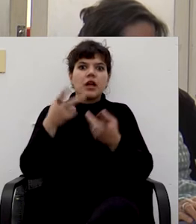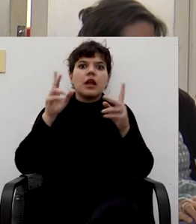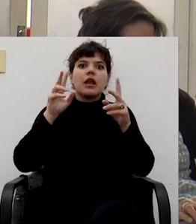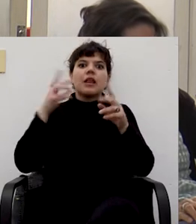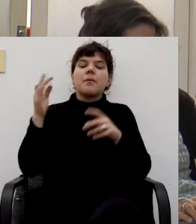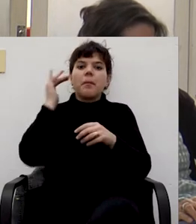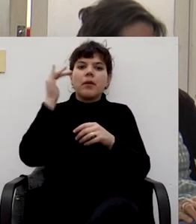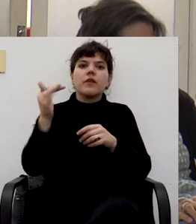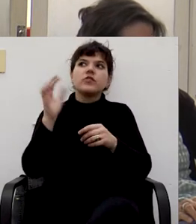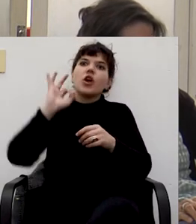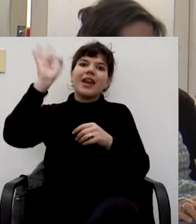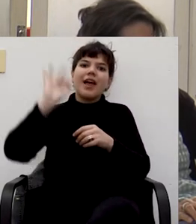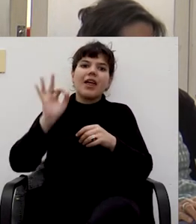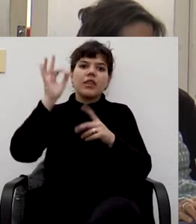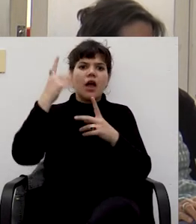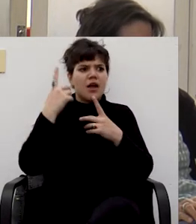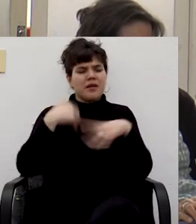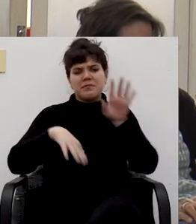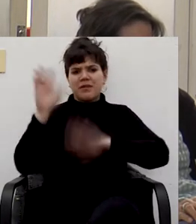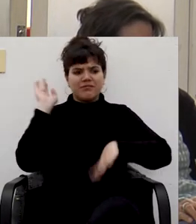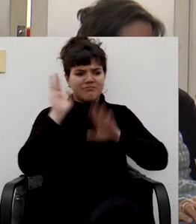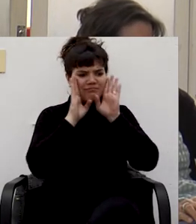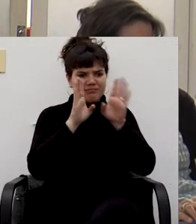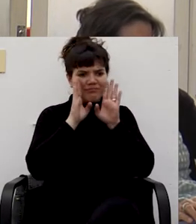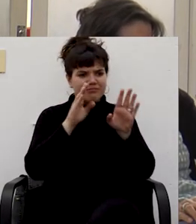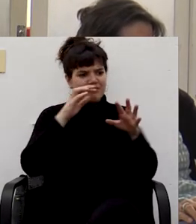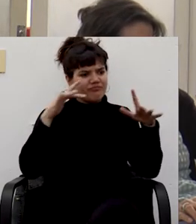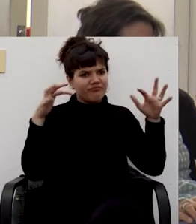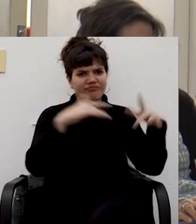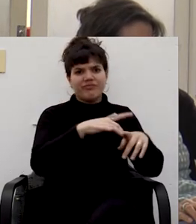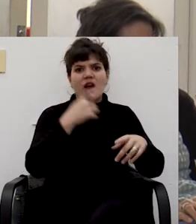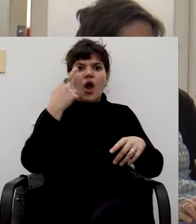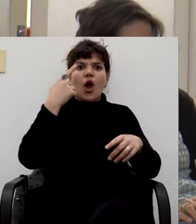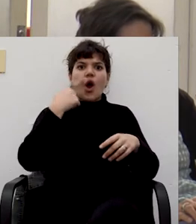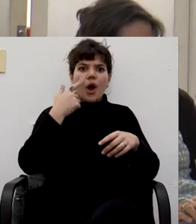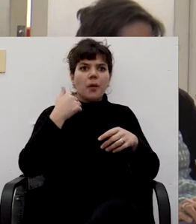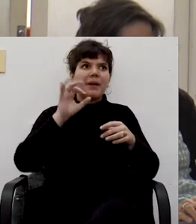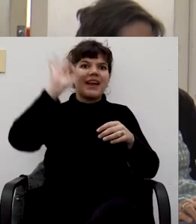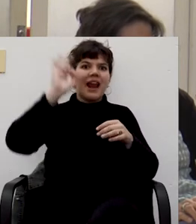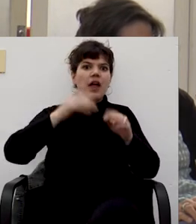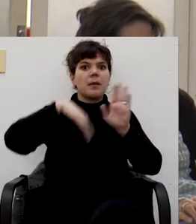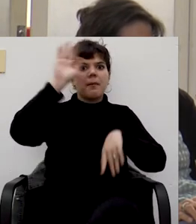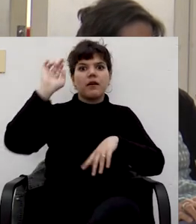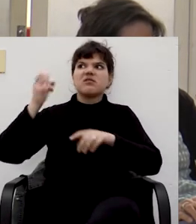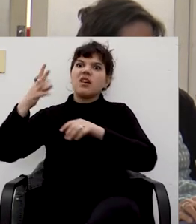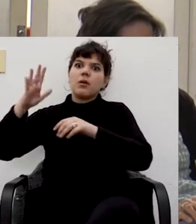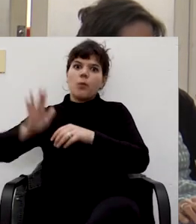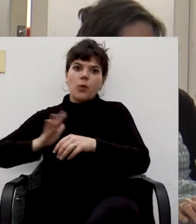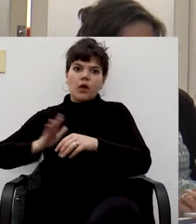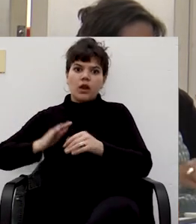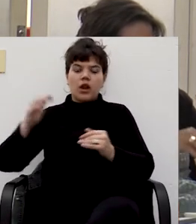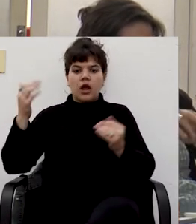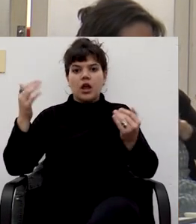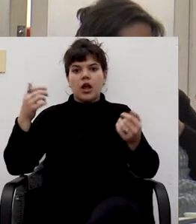grados? Sabemos que hay una concentración enorme, es mucho mayor la concentración de los varones en los grados más altos y menor en las mujeres, que